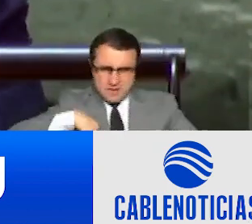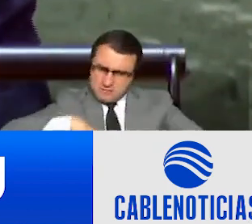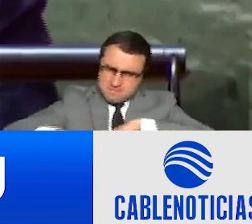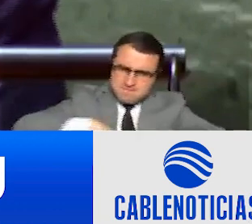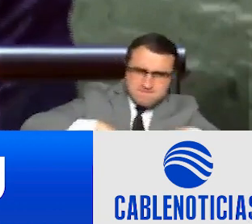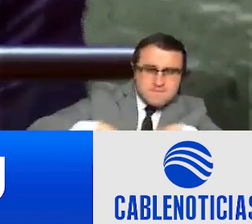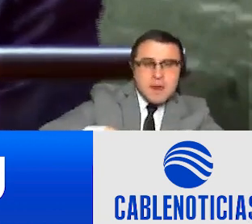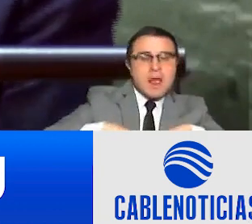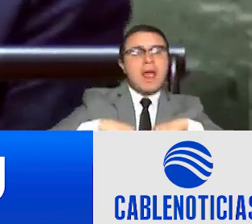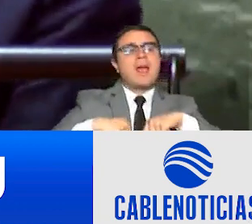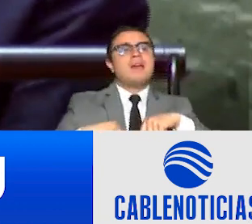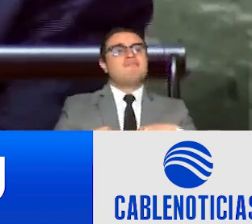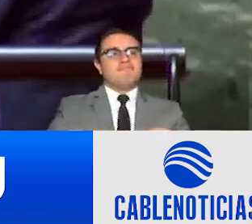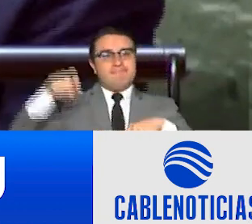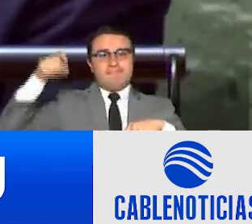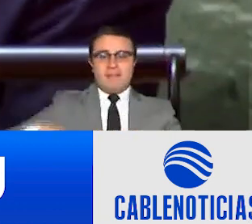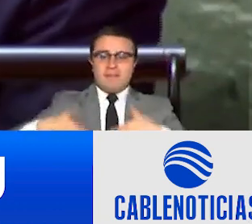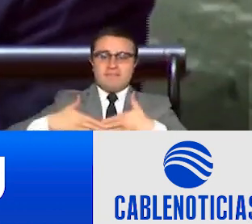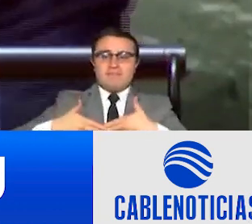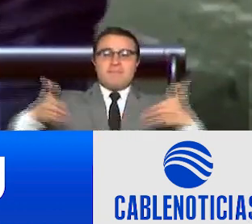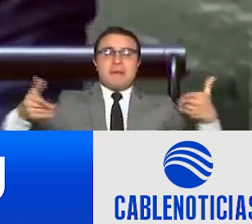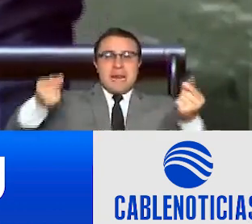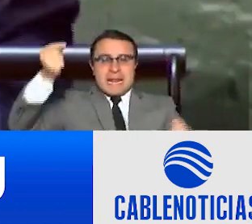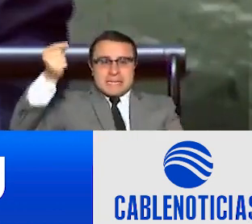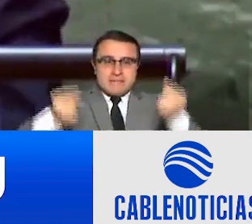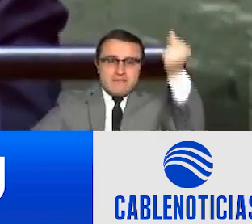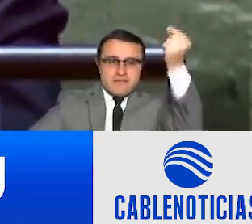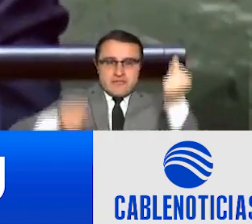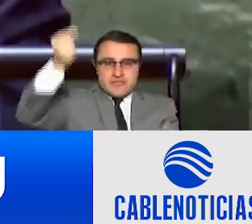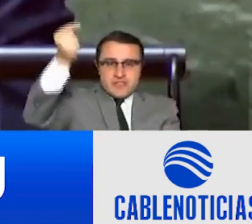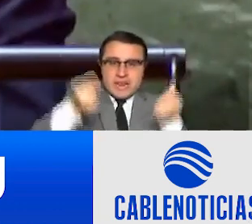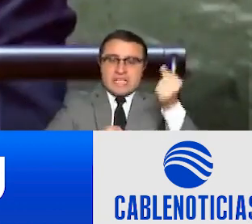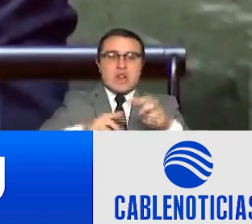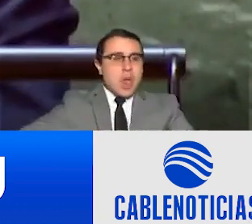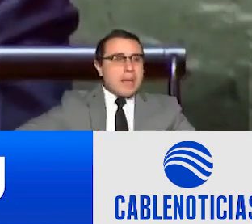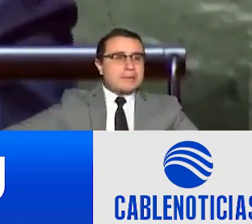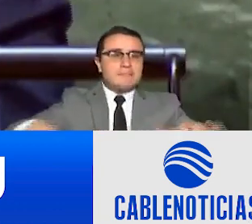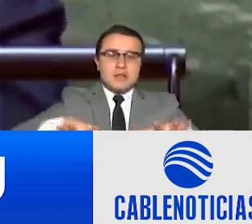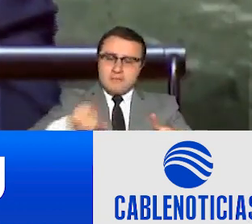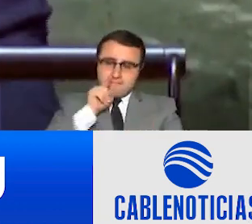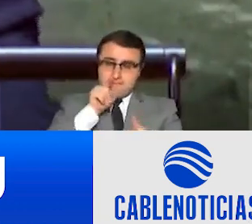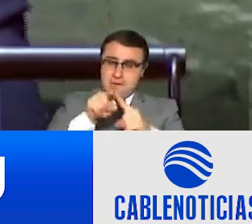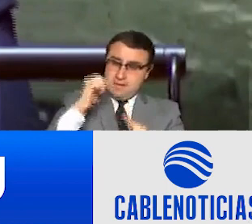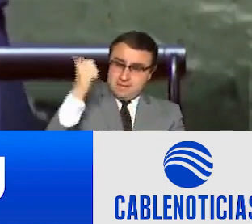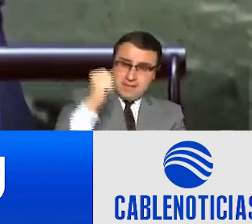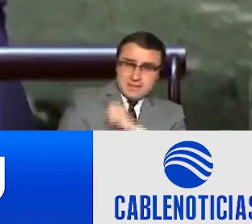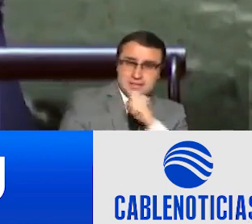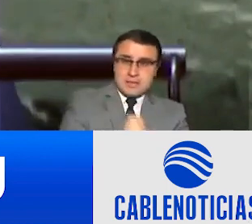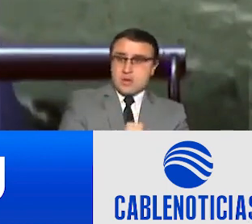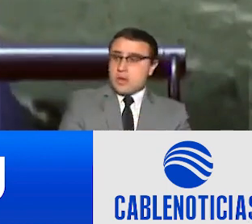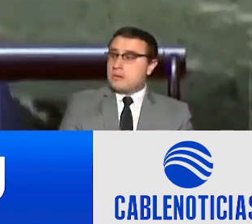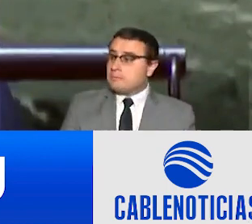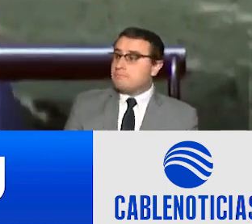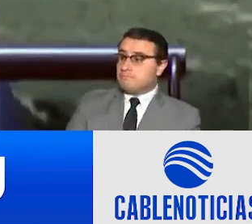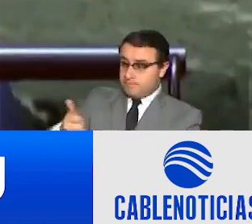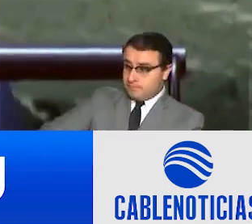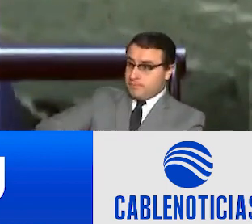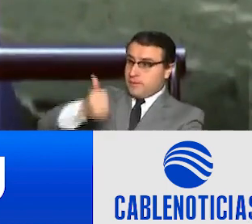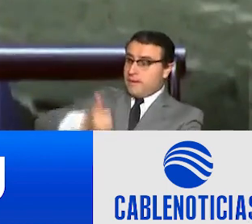espacios financieros para poder actuar en 10 años. Señor Secretario General de las Naciones